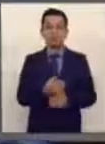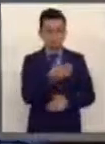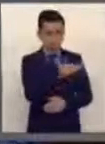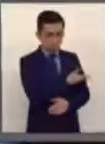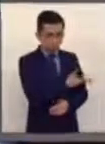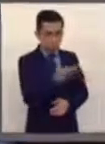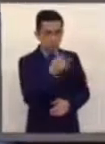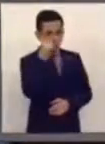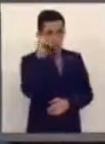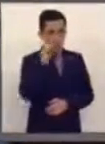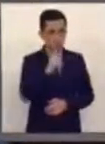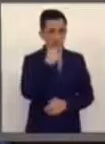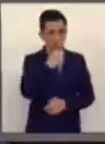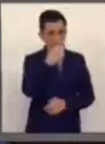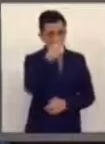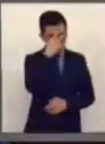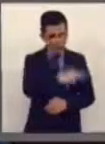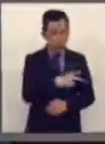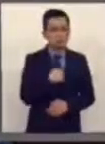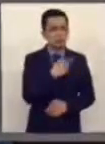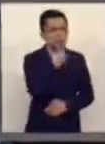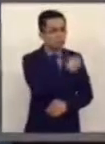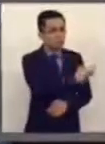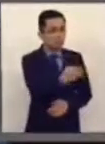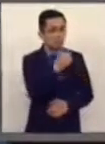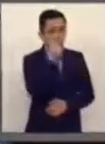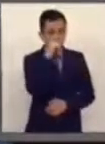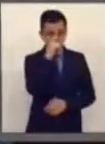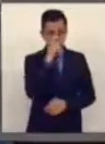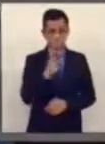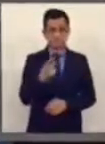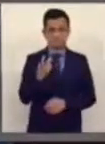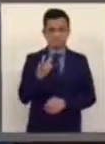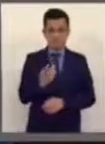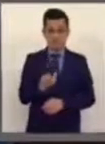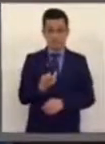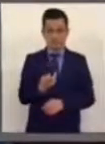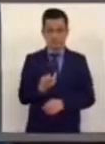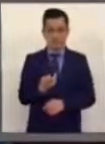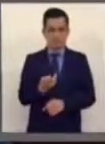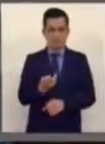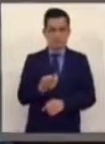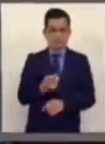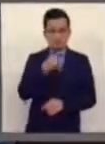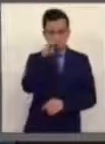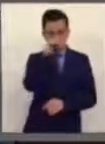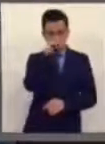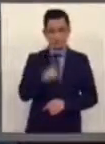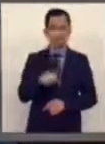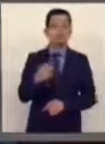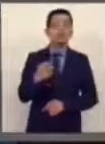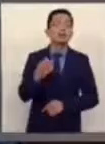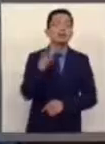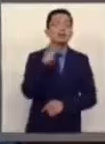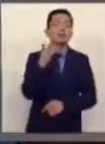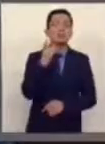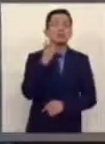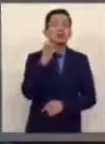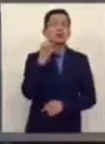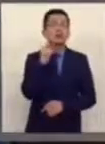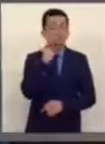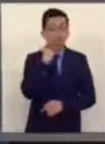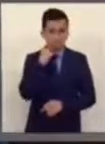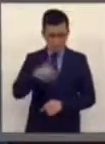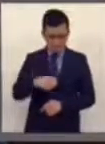digo desde esta tribuna, este Congreso cuenta con 36